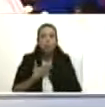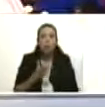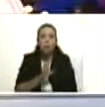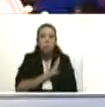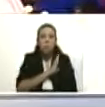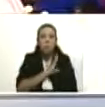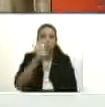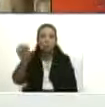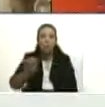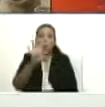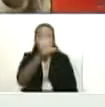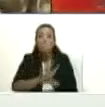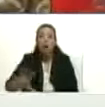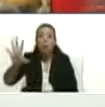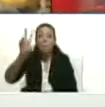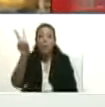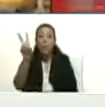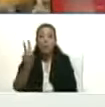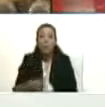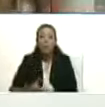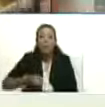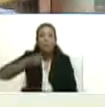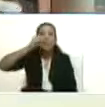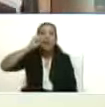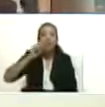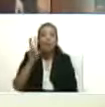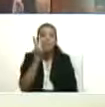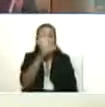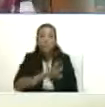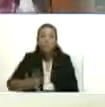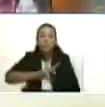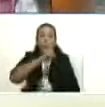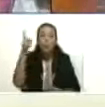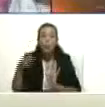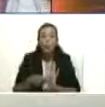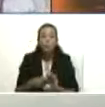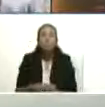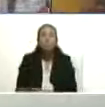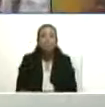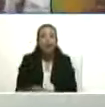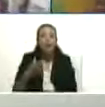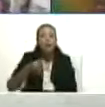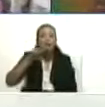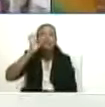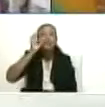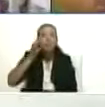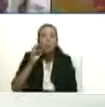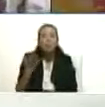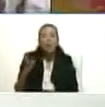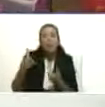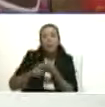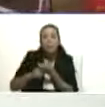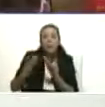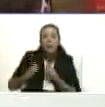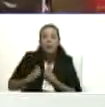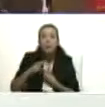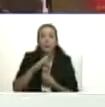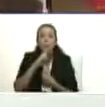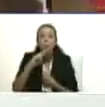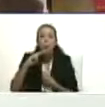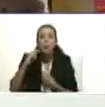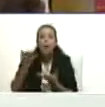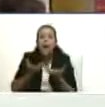taza del mapa completo, la taza de la Venezuela toda. Aquí me tomo un café de Silita,